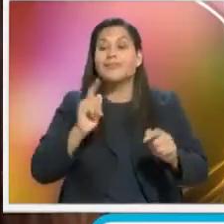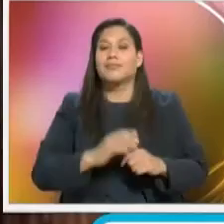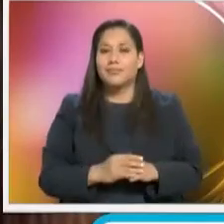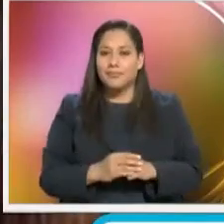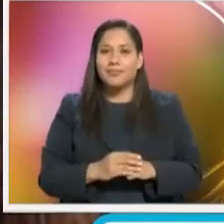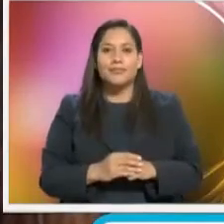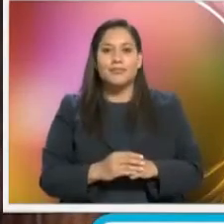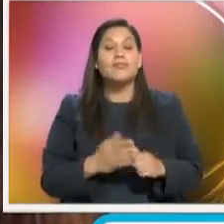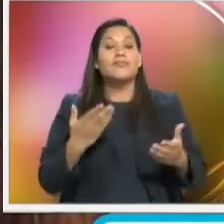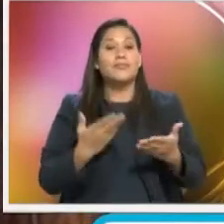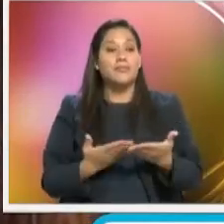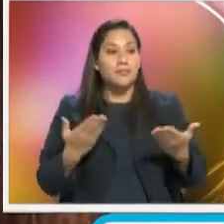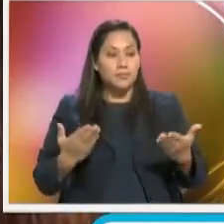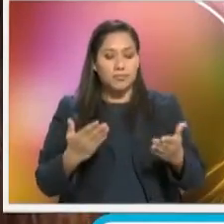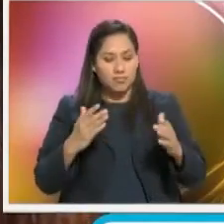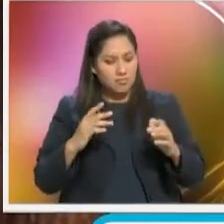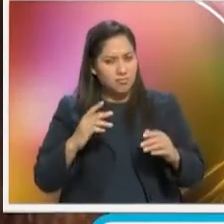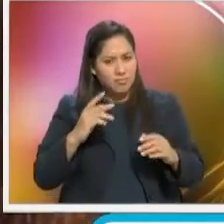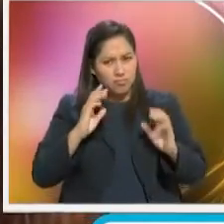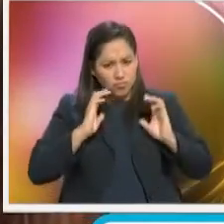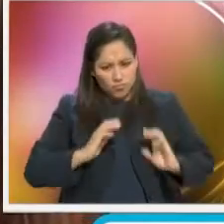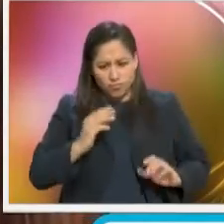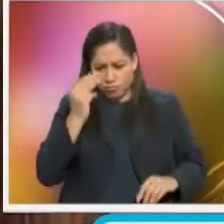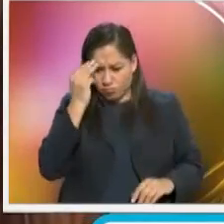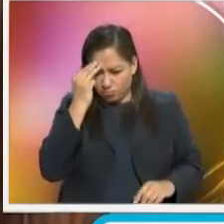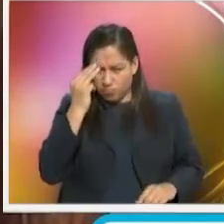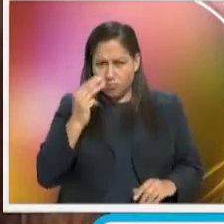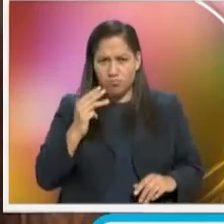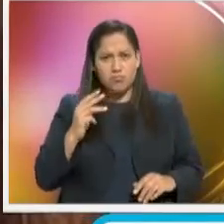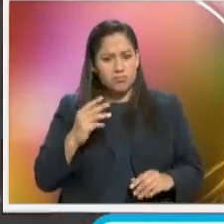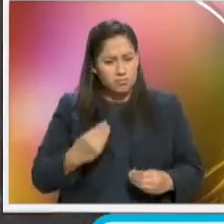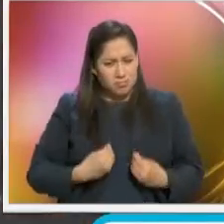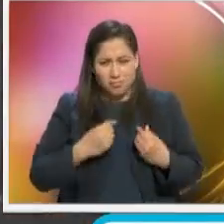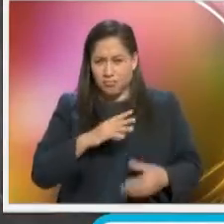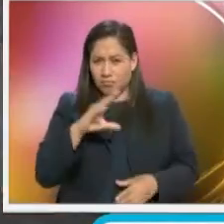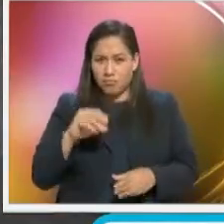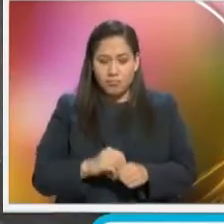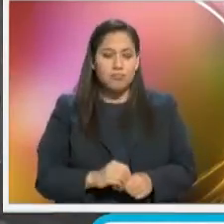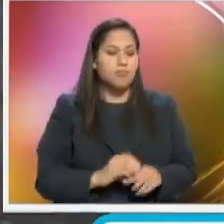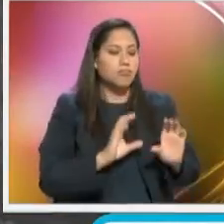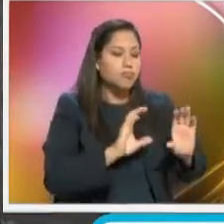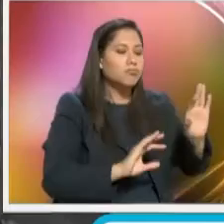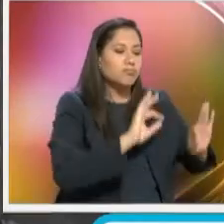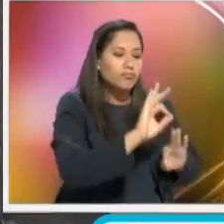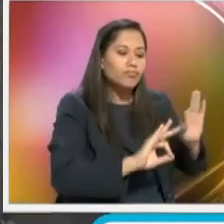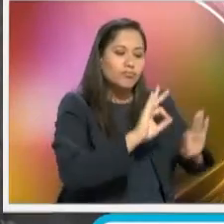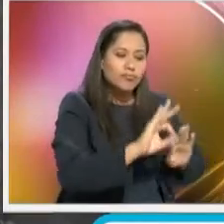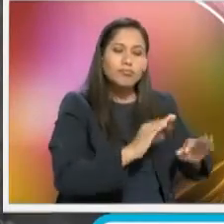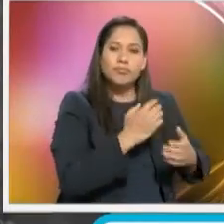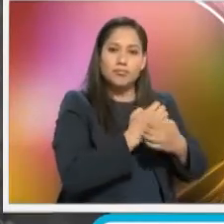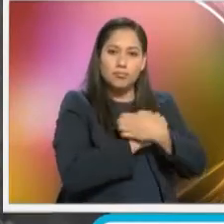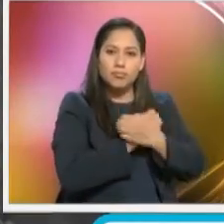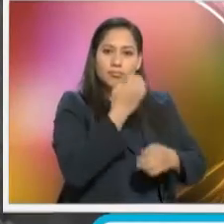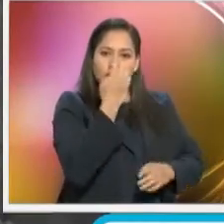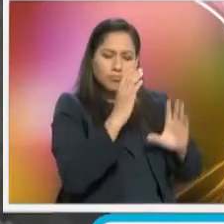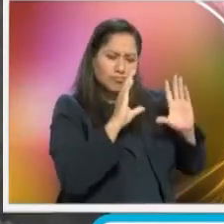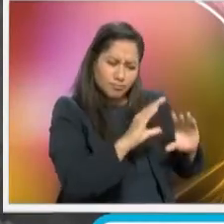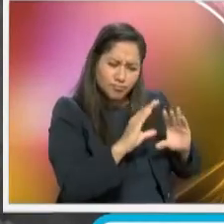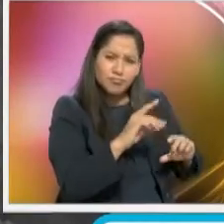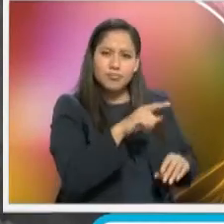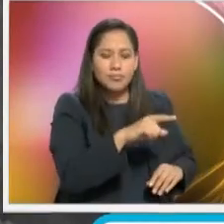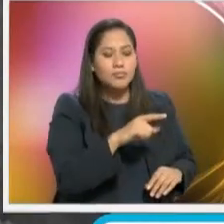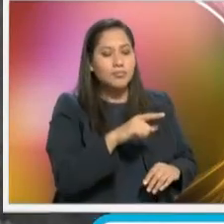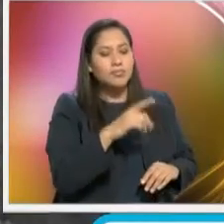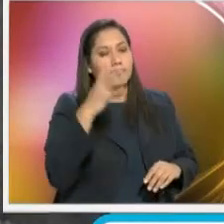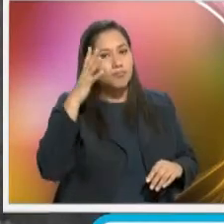se dedicó en cuerpo, en mente y en alma a cuidarlos, a educarlos, a otorgarles un